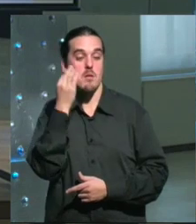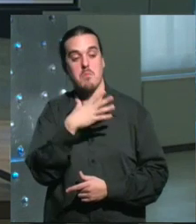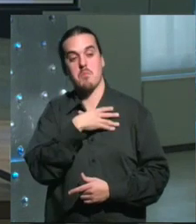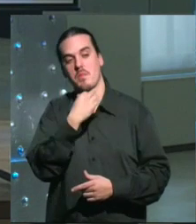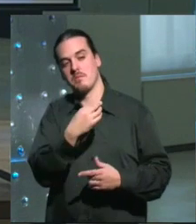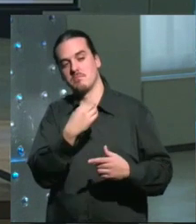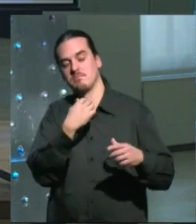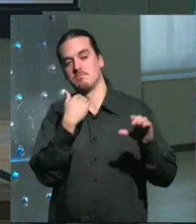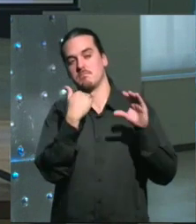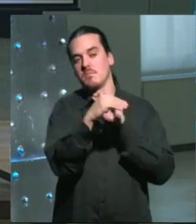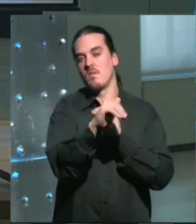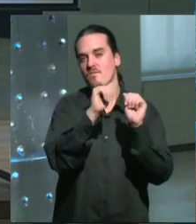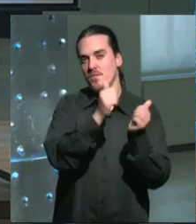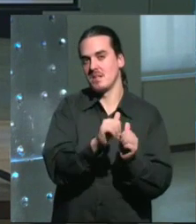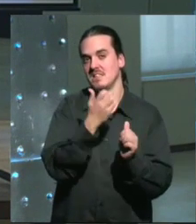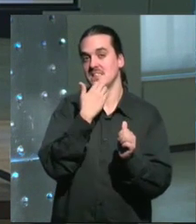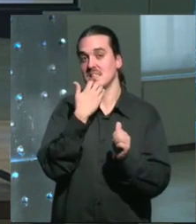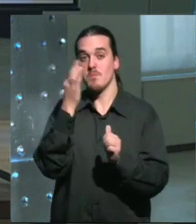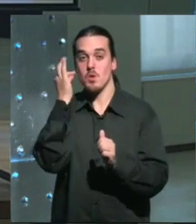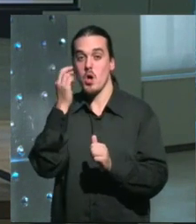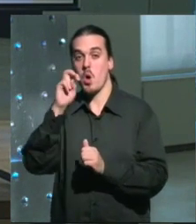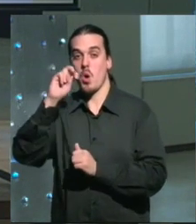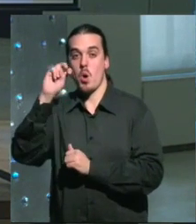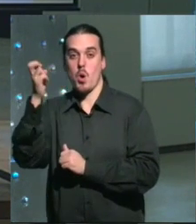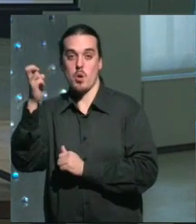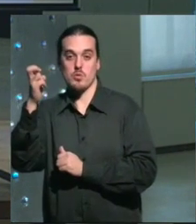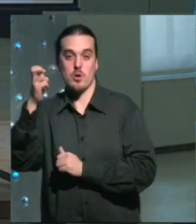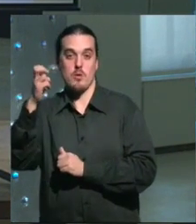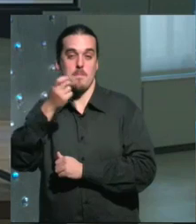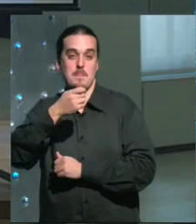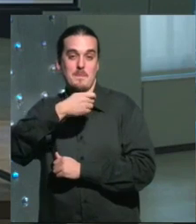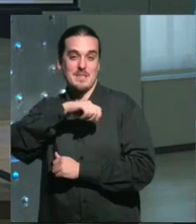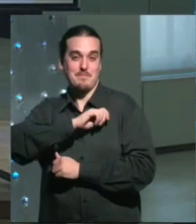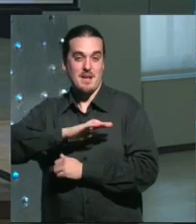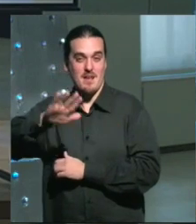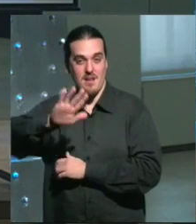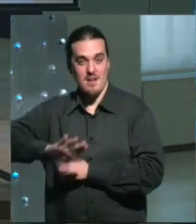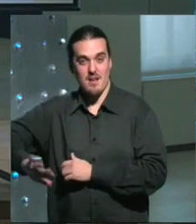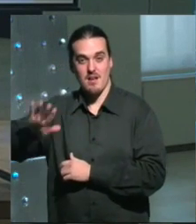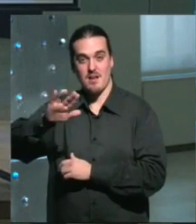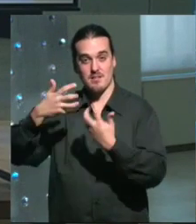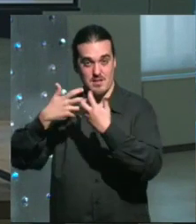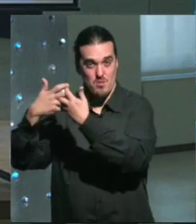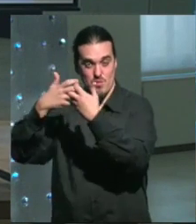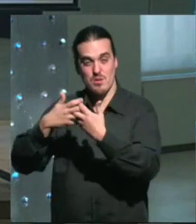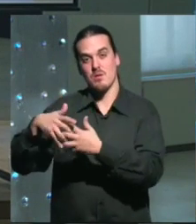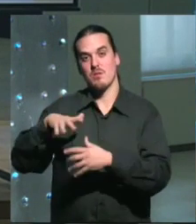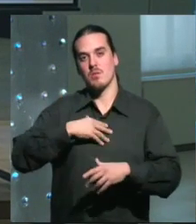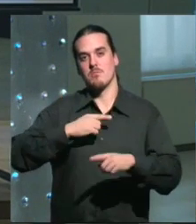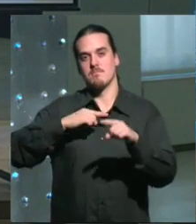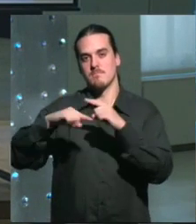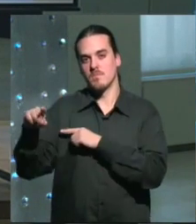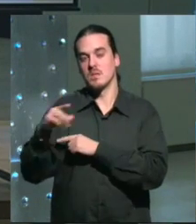hispana, se lo comentábamos de otra. El caso de la reforma inmigratoria en Estados Unidos, si eres un hispano y tienes familia ilegal, pues probablemente sea un tema que te importa